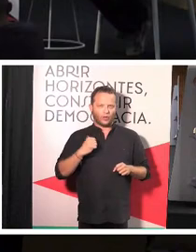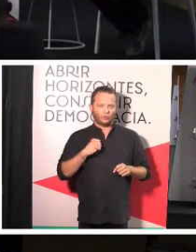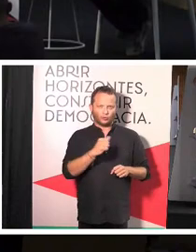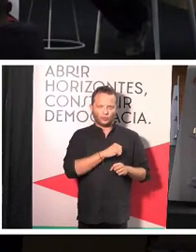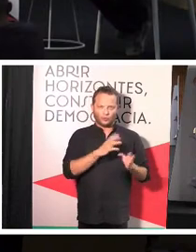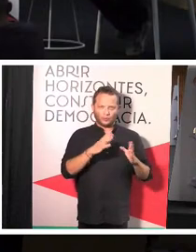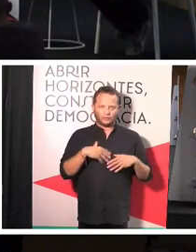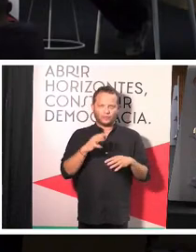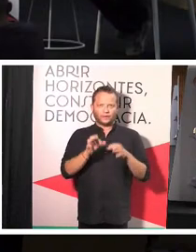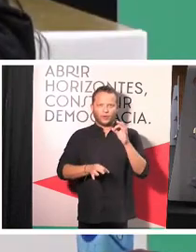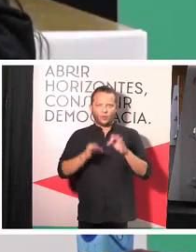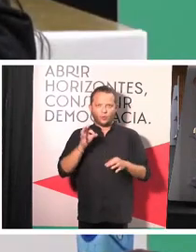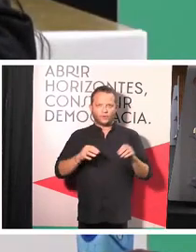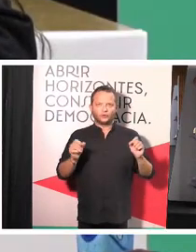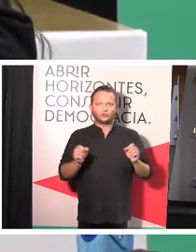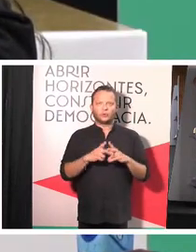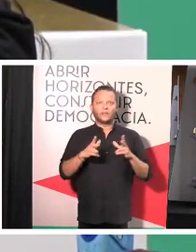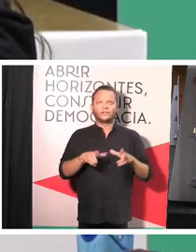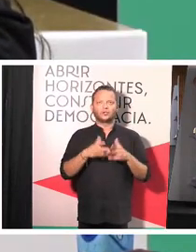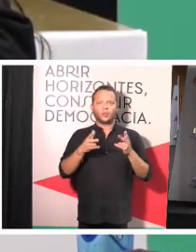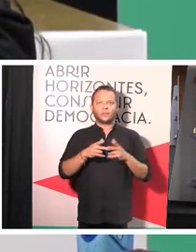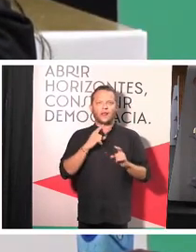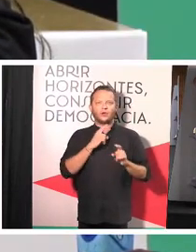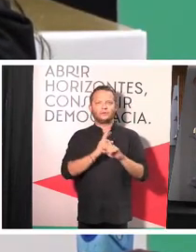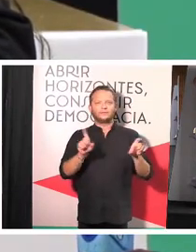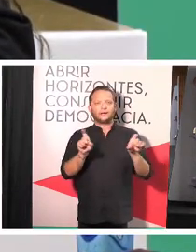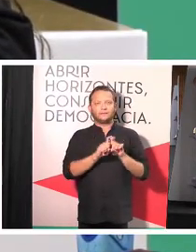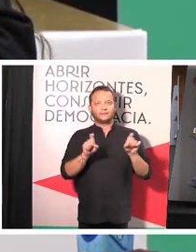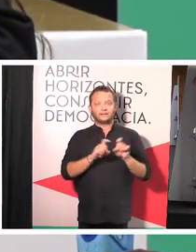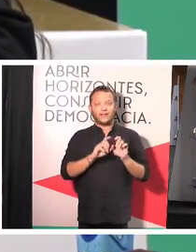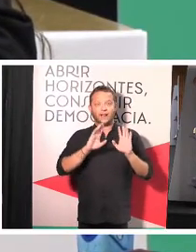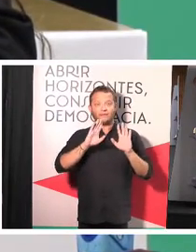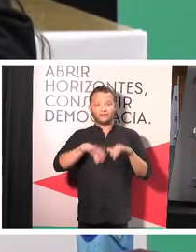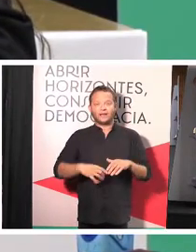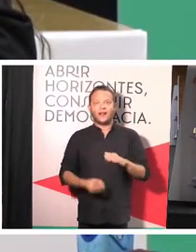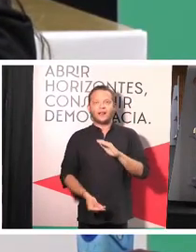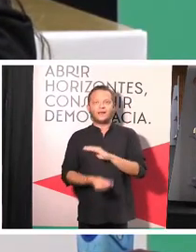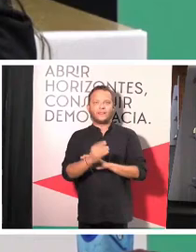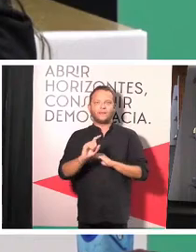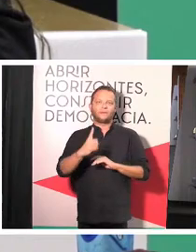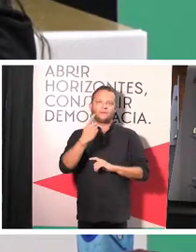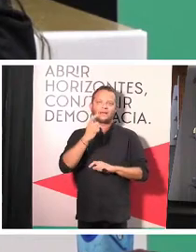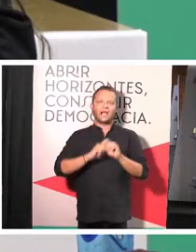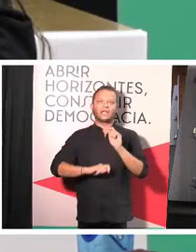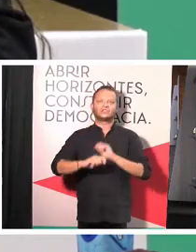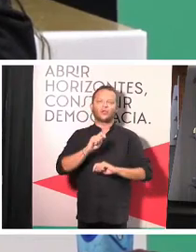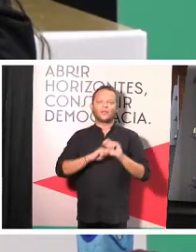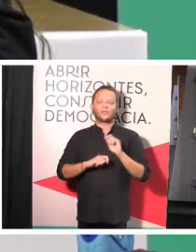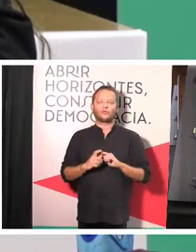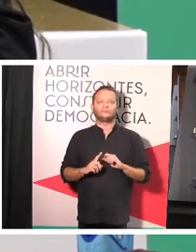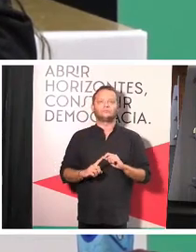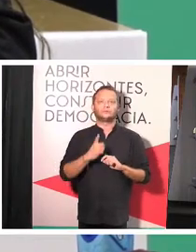entonces toca el juicio de la Seguridad Social contra esta empresa, un poco antes nace la primera asociación, que es